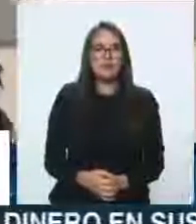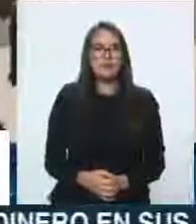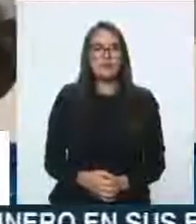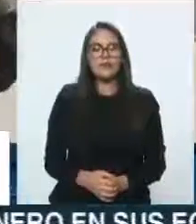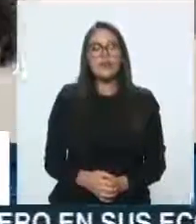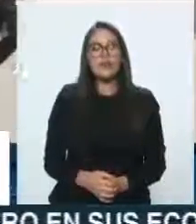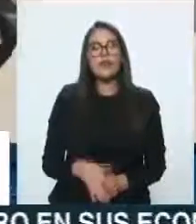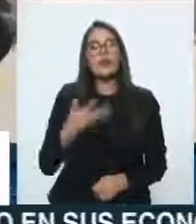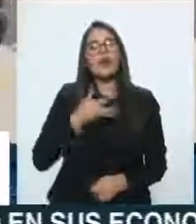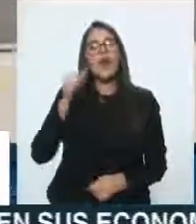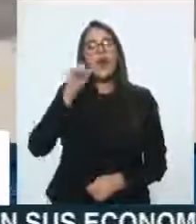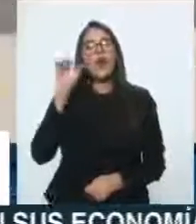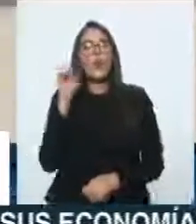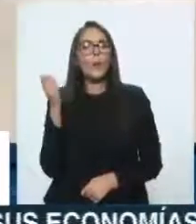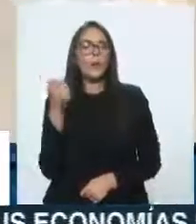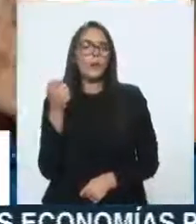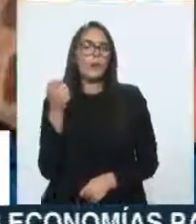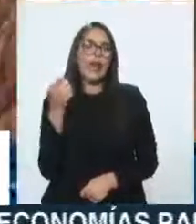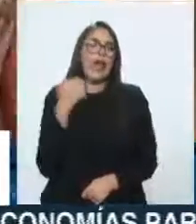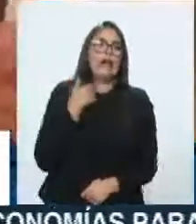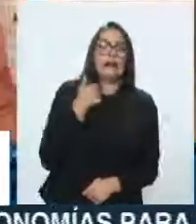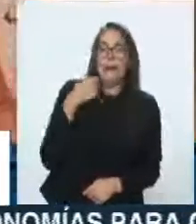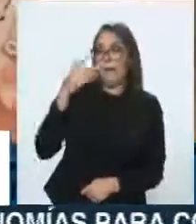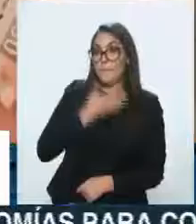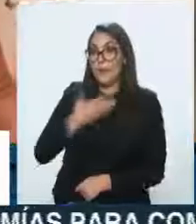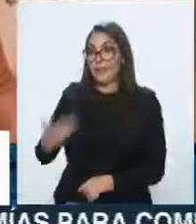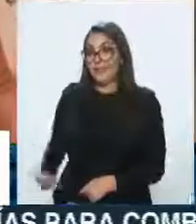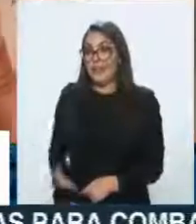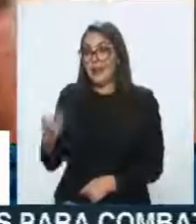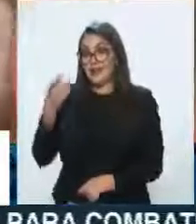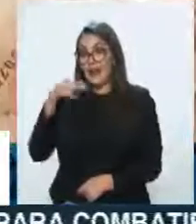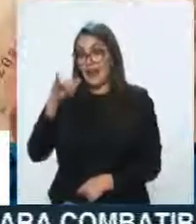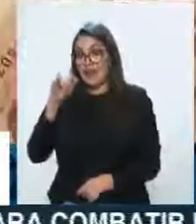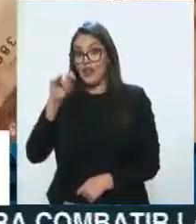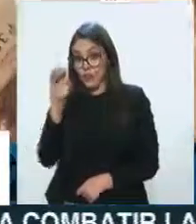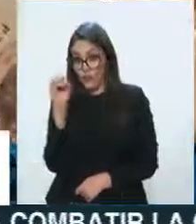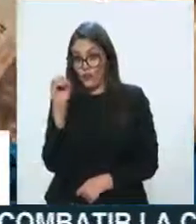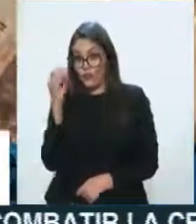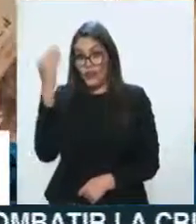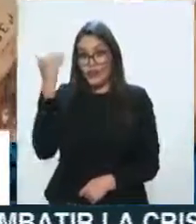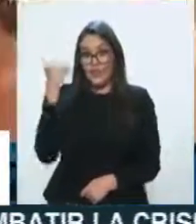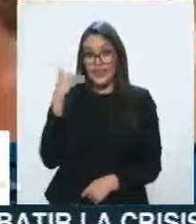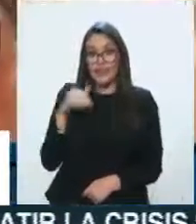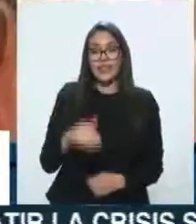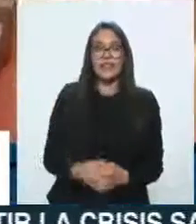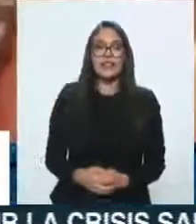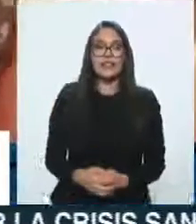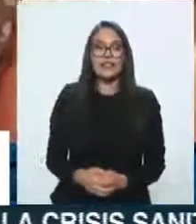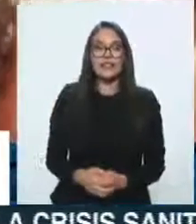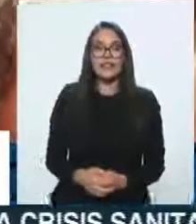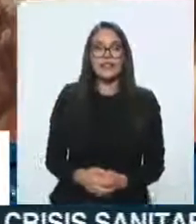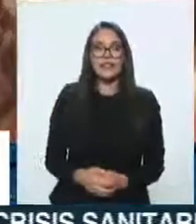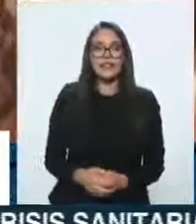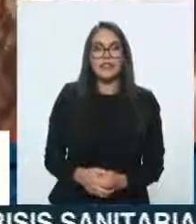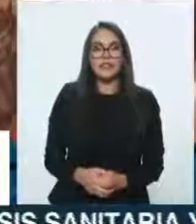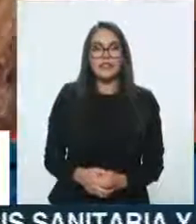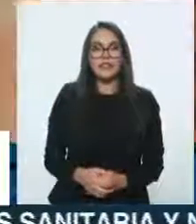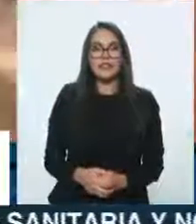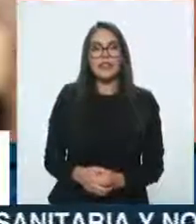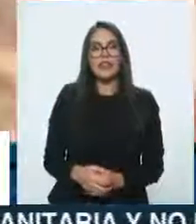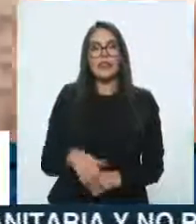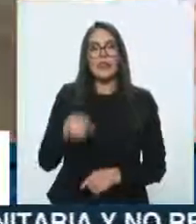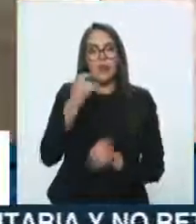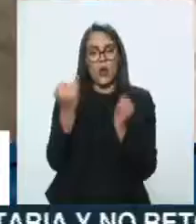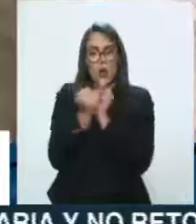cuentas del expresidente, entonces todavía presidente, que era